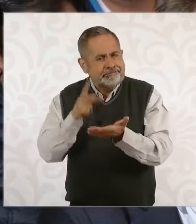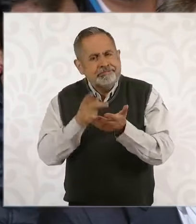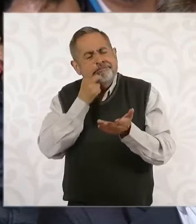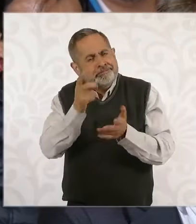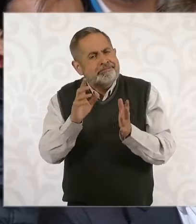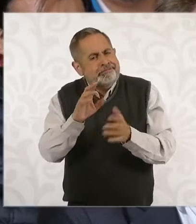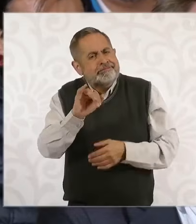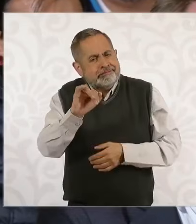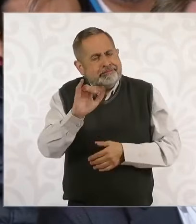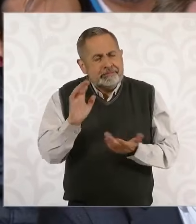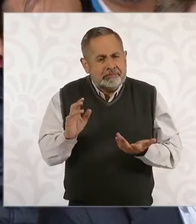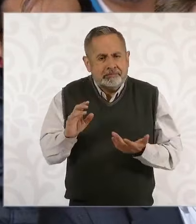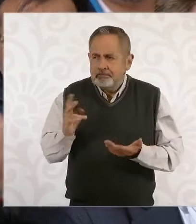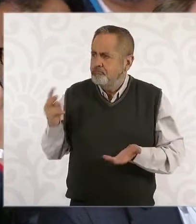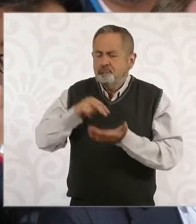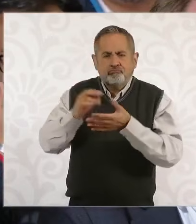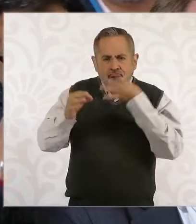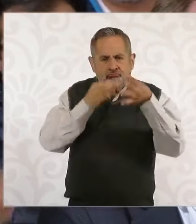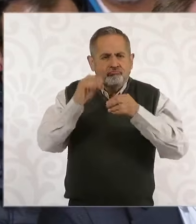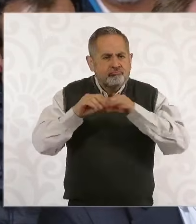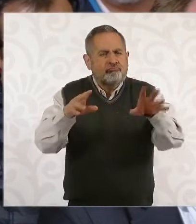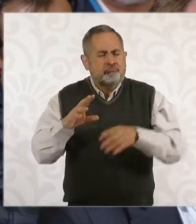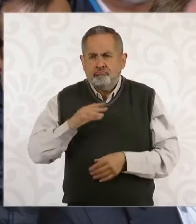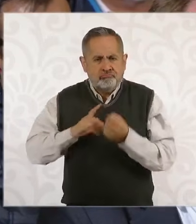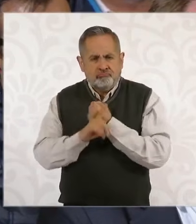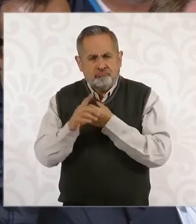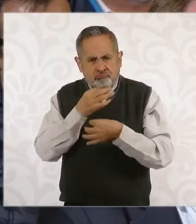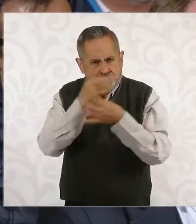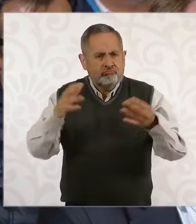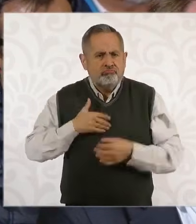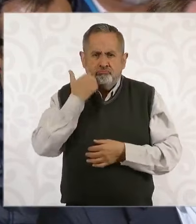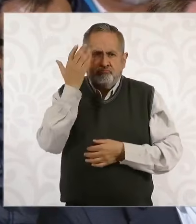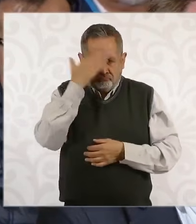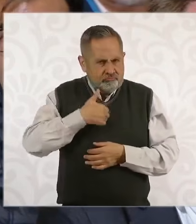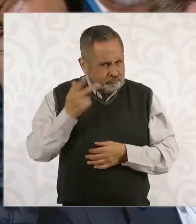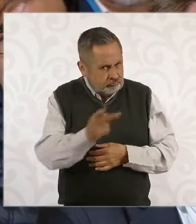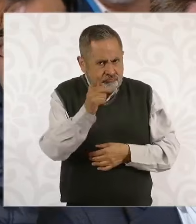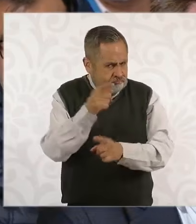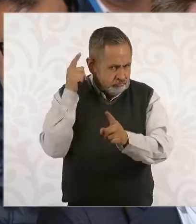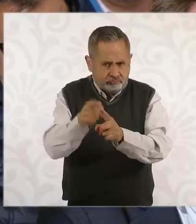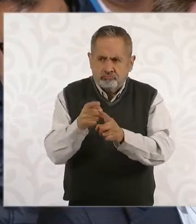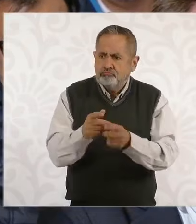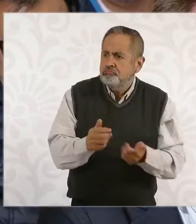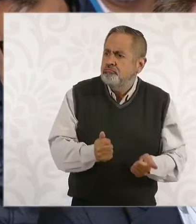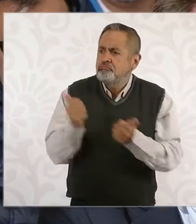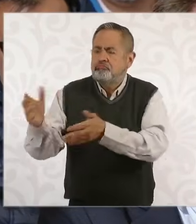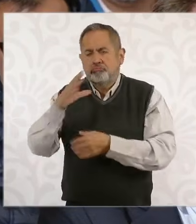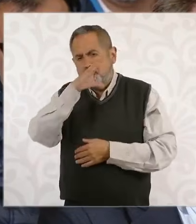pues la información se podría dar o está, que no habría ningún problema. Yo quisiera justo preguntarle, pues precisamente a